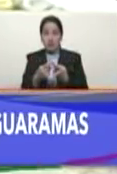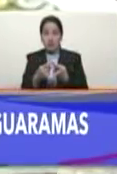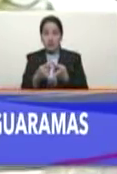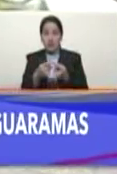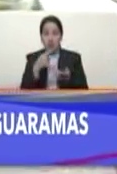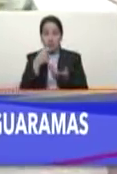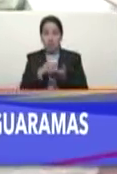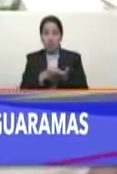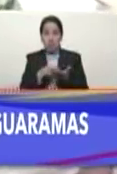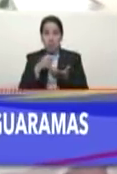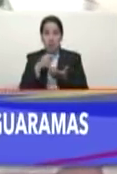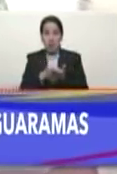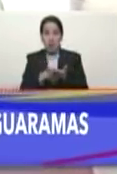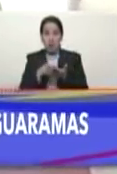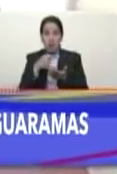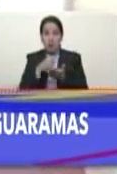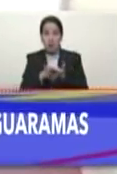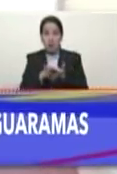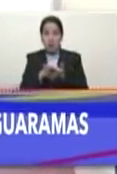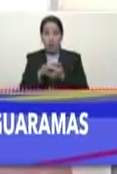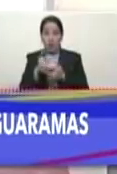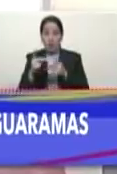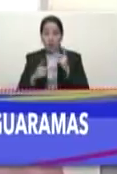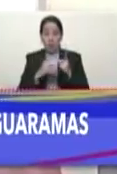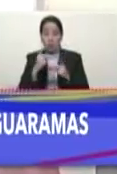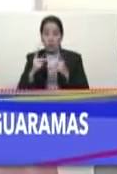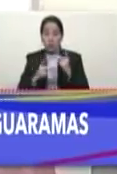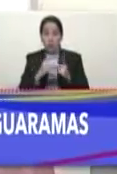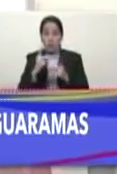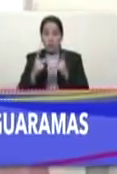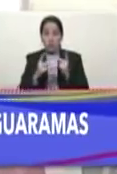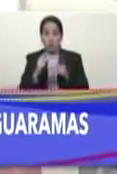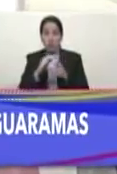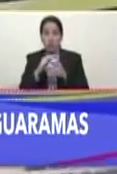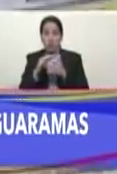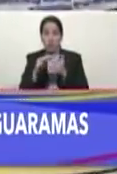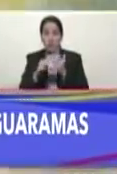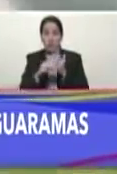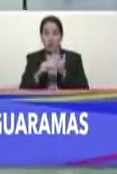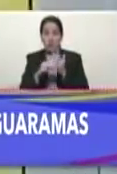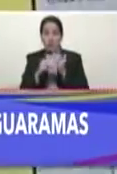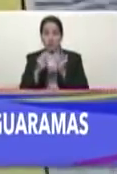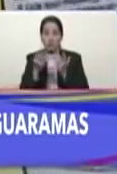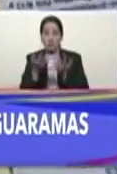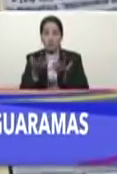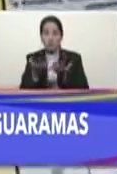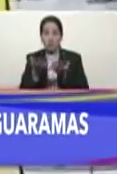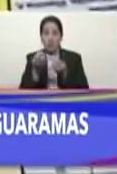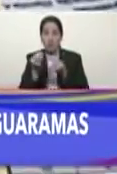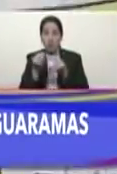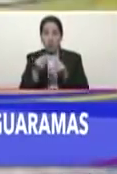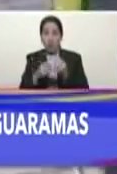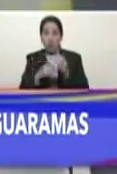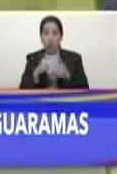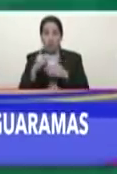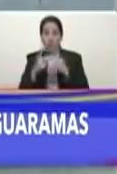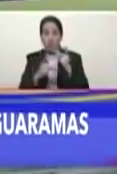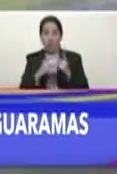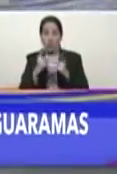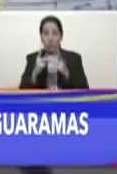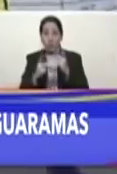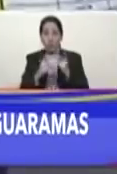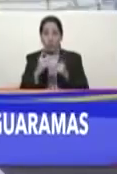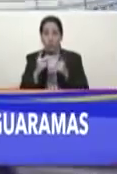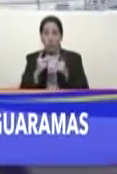los productores, a las productoras como materia prima. Y esa materia prima, los productores van a arrimarla a